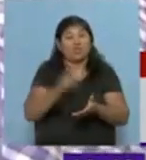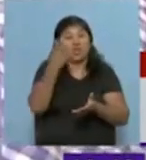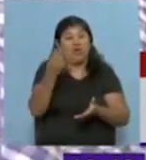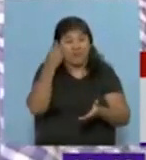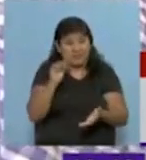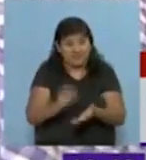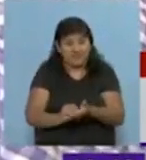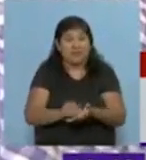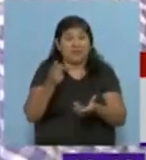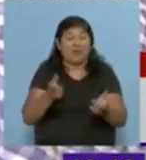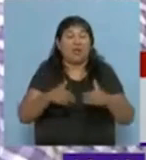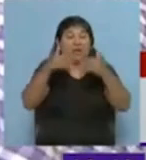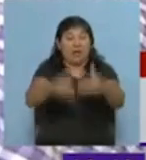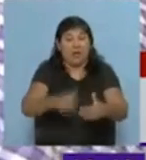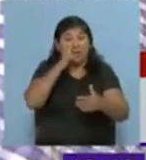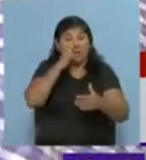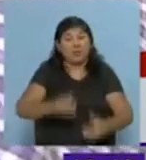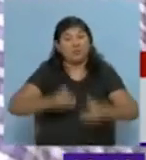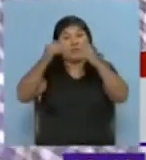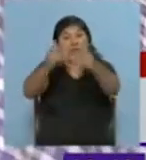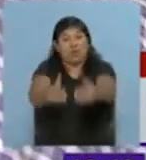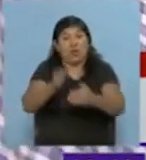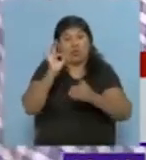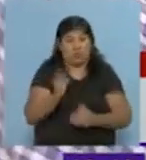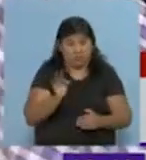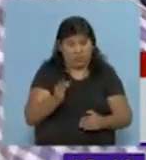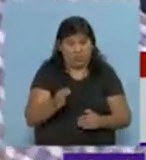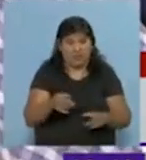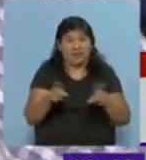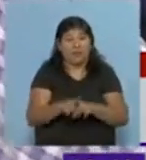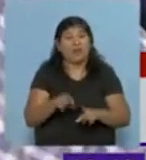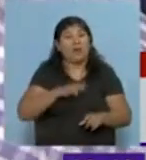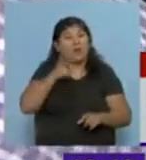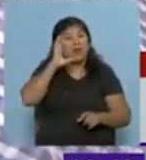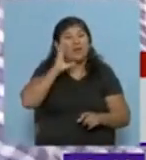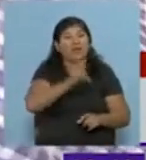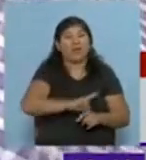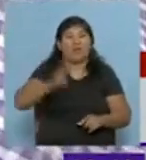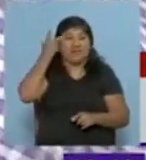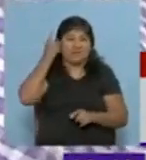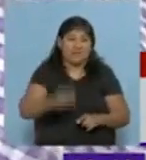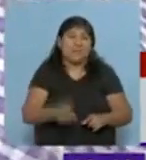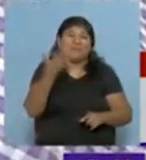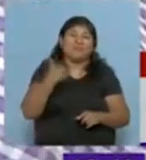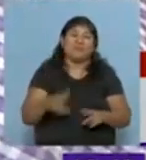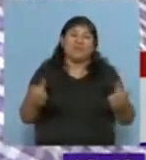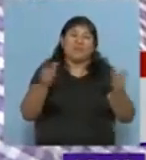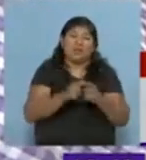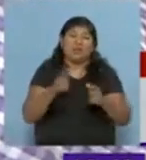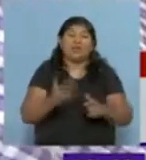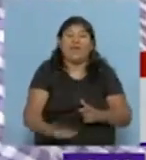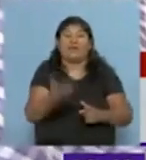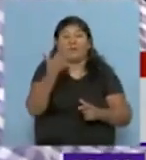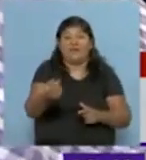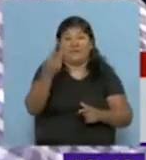octubre. Recordando lo que fue el 2018, también habíamos planteado reunirnos en tres ocasiones y bueno,